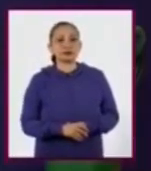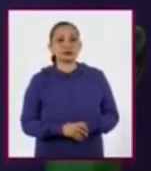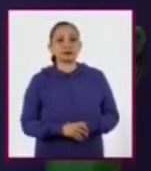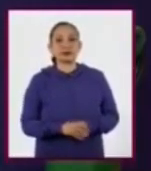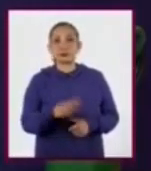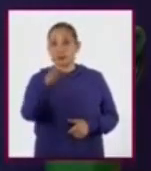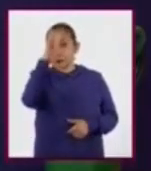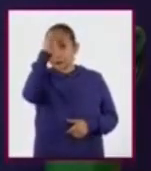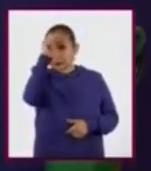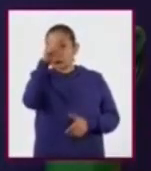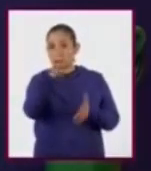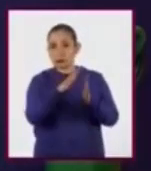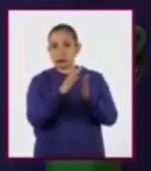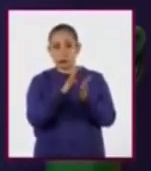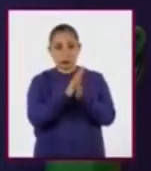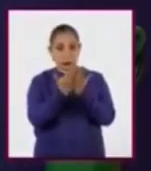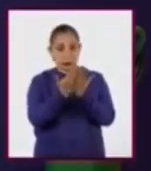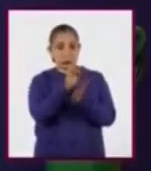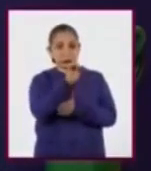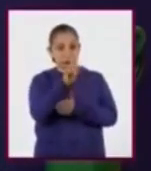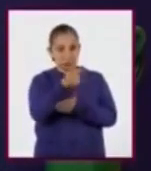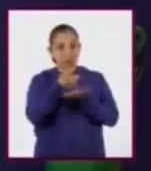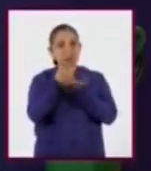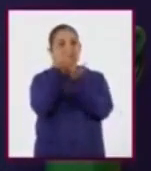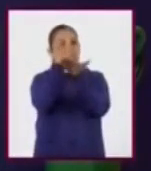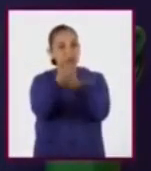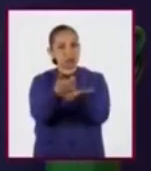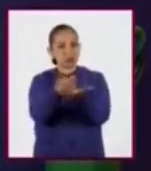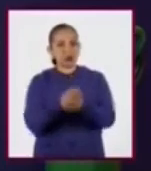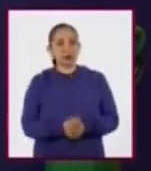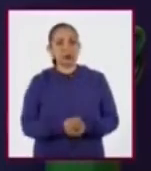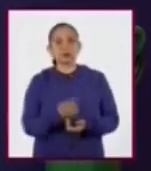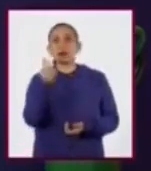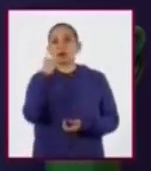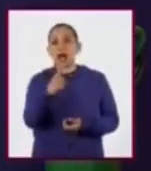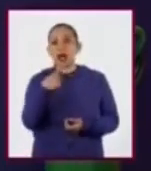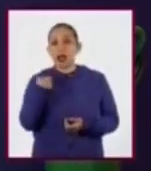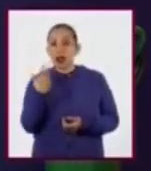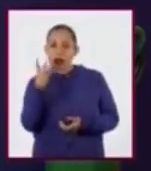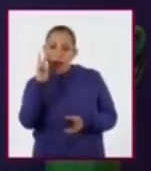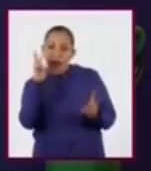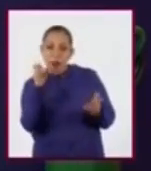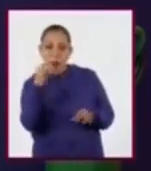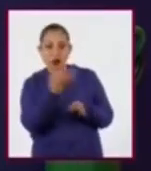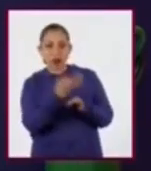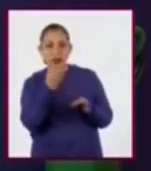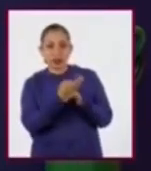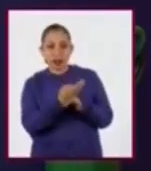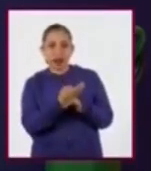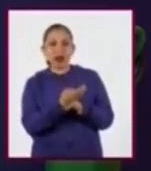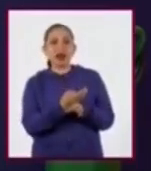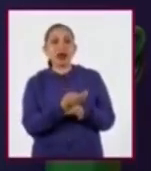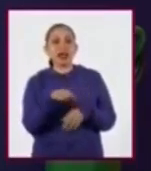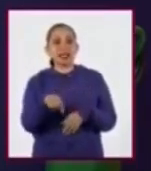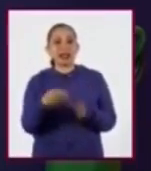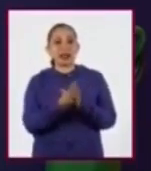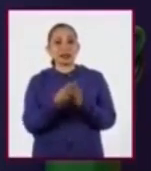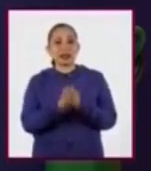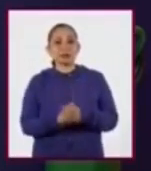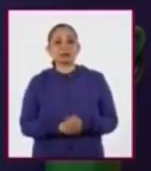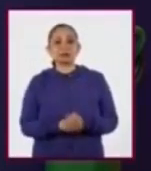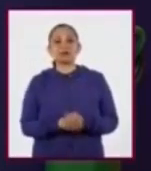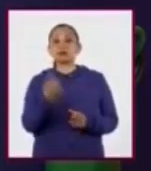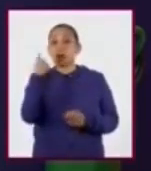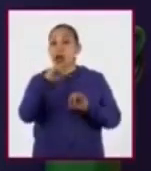Recuerden que en su libro de texto es la herramienta que tienen a su alcance para consultar el tema que hemos estudiado en esta sesión y